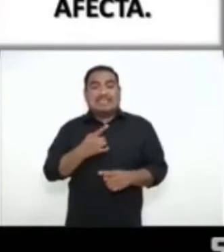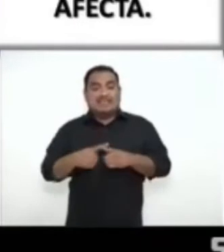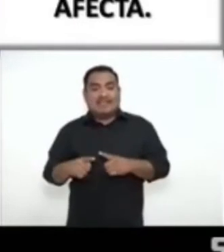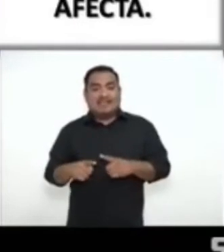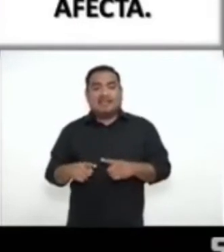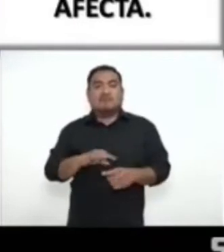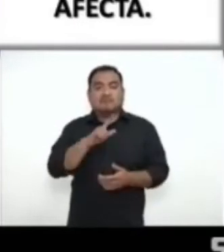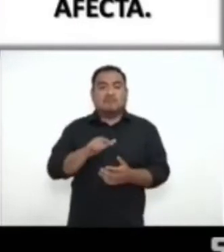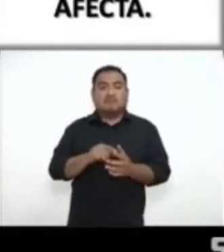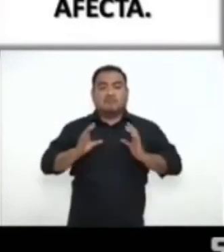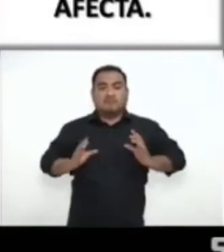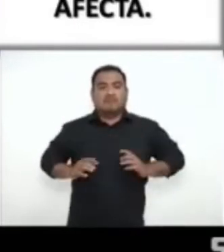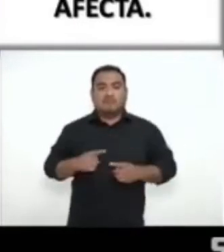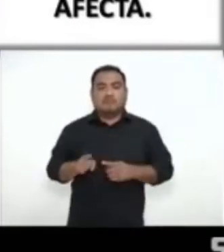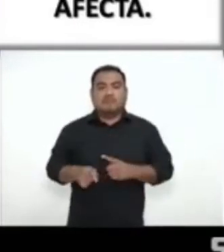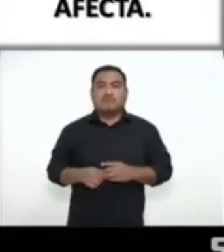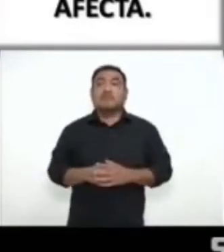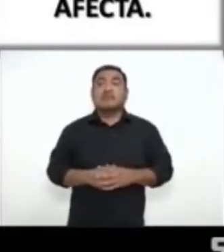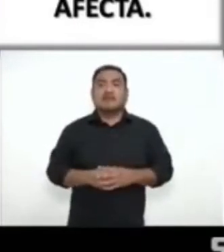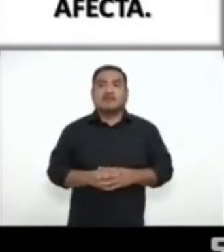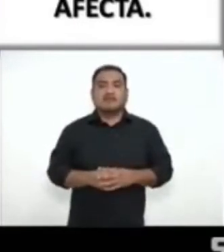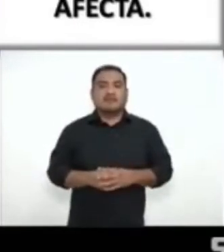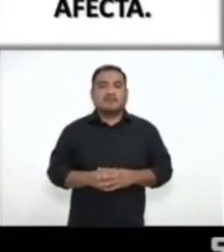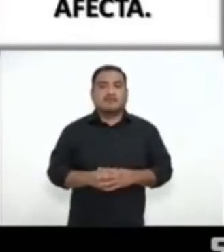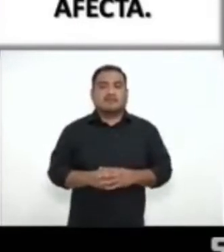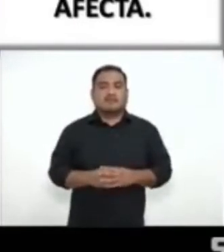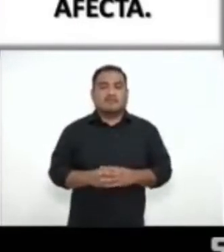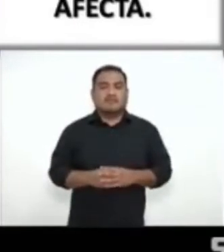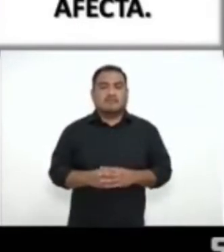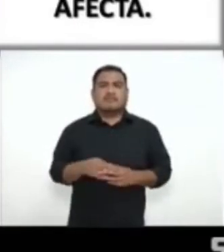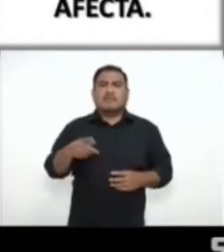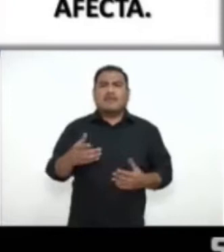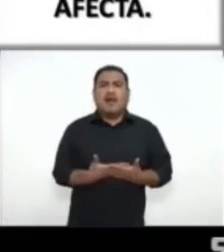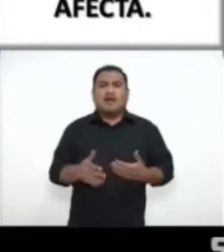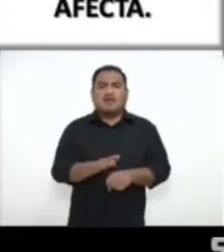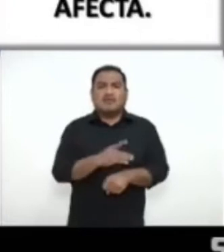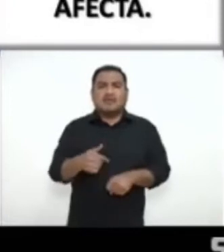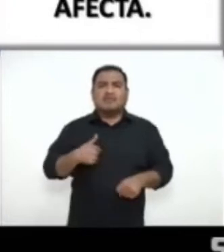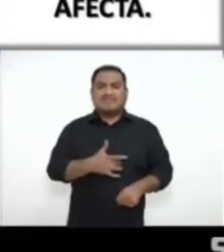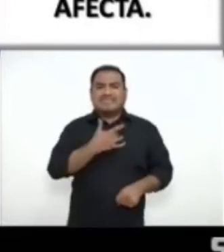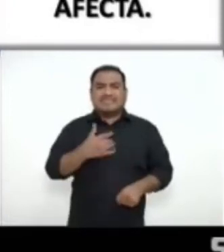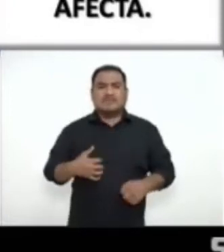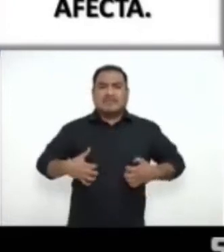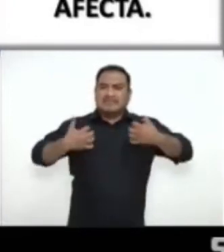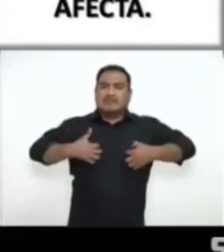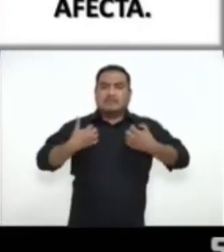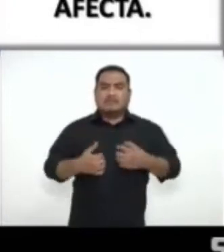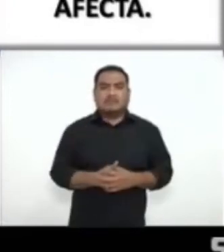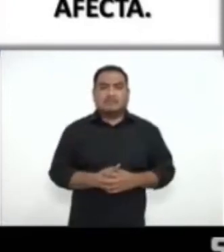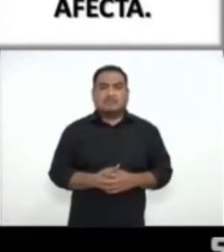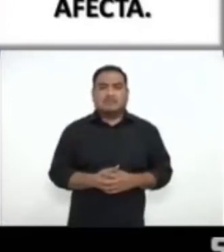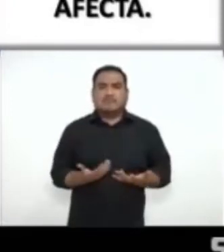cuerpo. Si yo ante el enojo digo, pero ¿por qué estoy tan rabiosa? ¿Pero por qué estoy tan enojada?